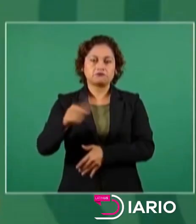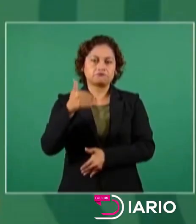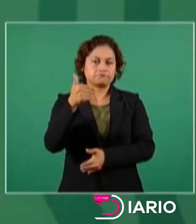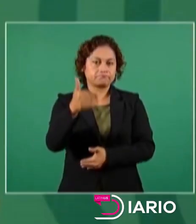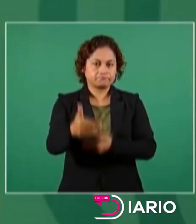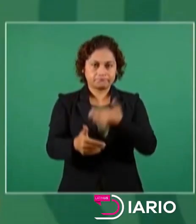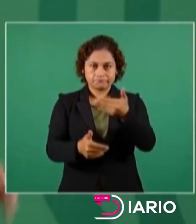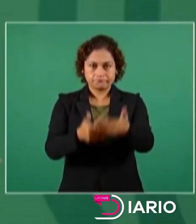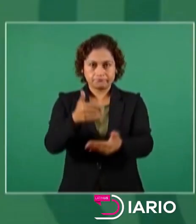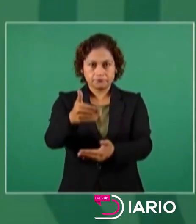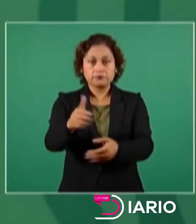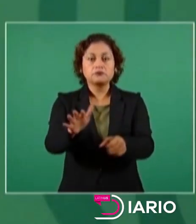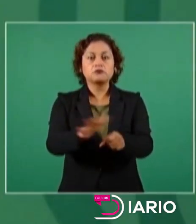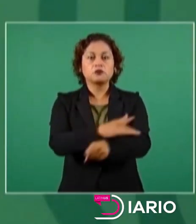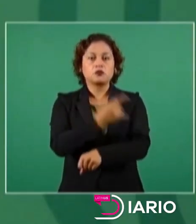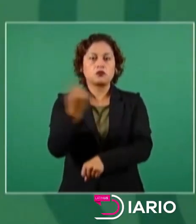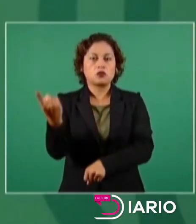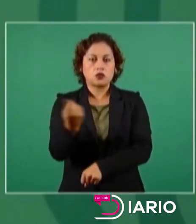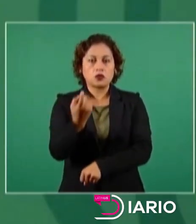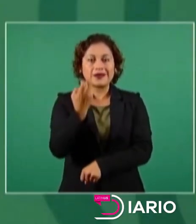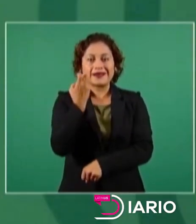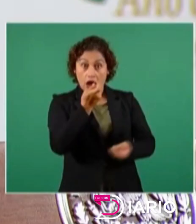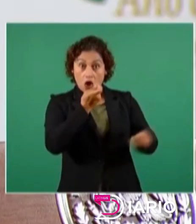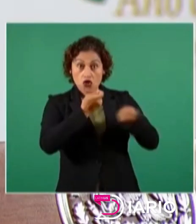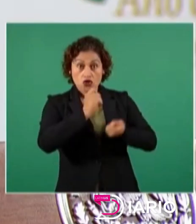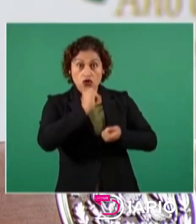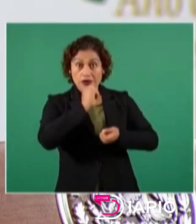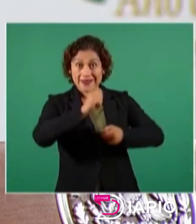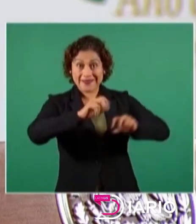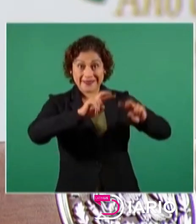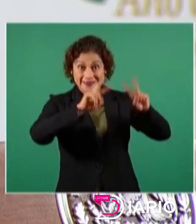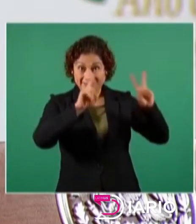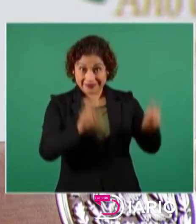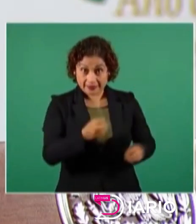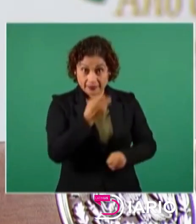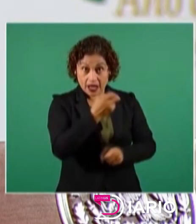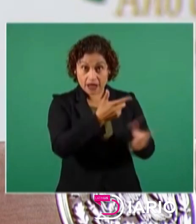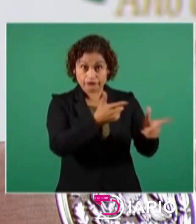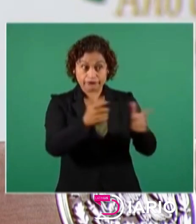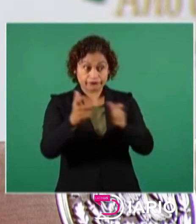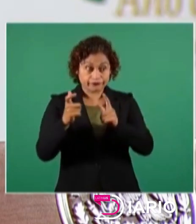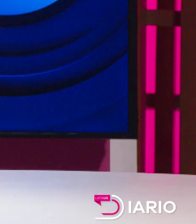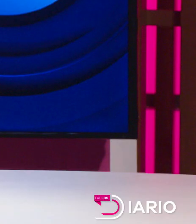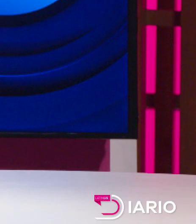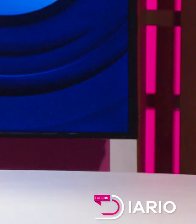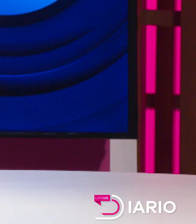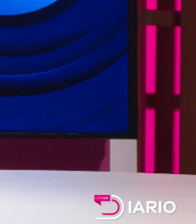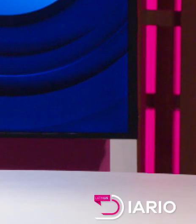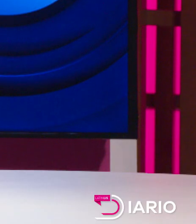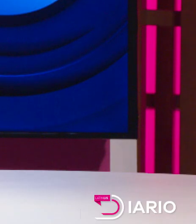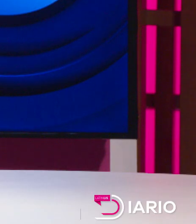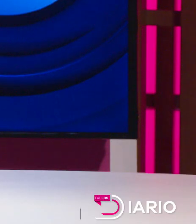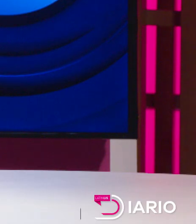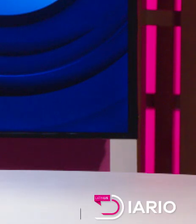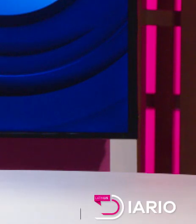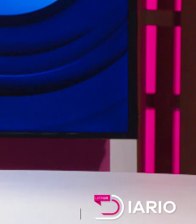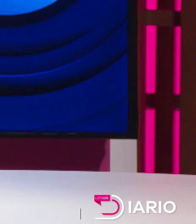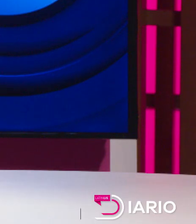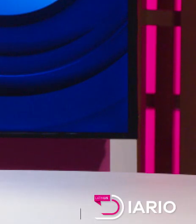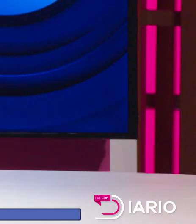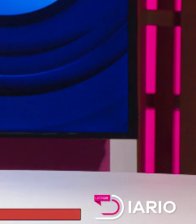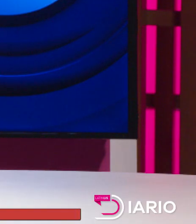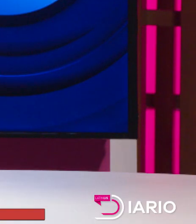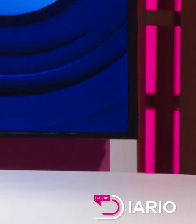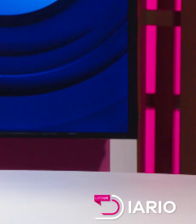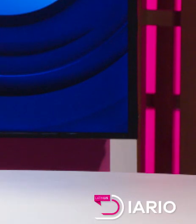nos afecta el que no haya control sobre la venta de las armas el diputado federal benjamín